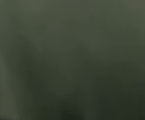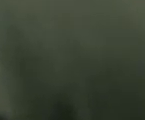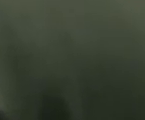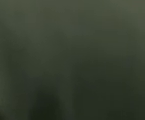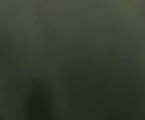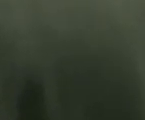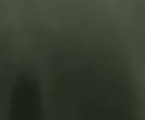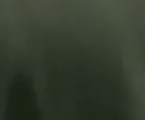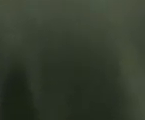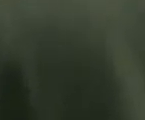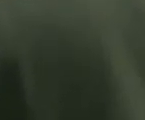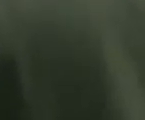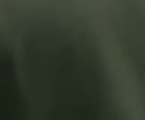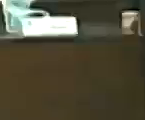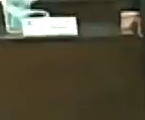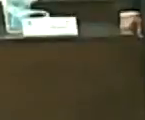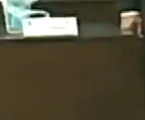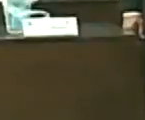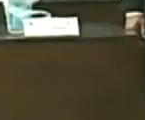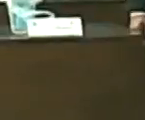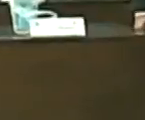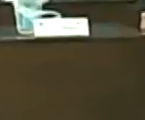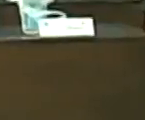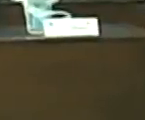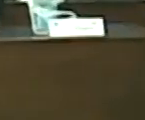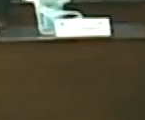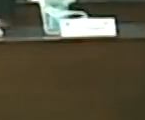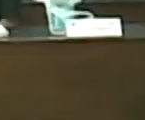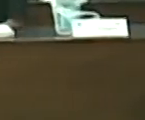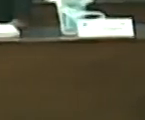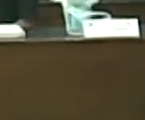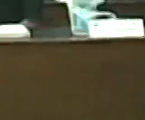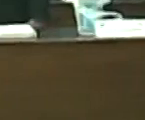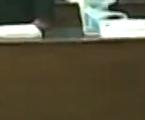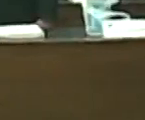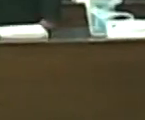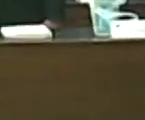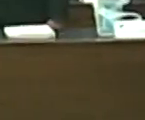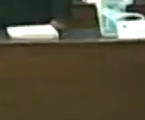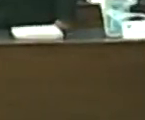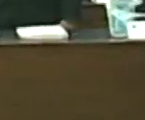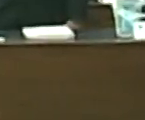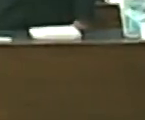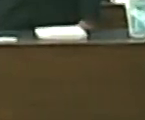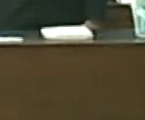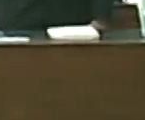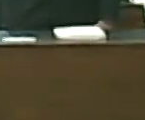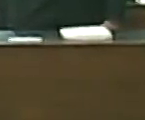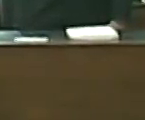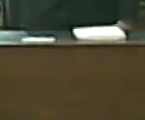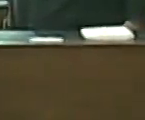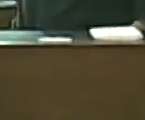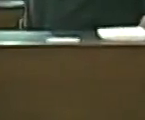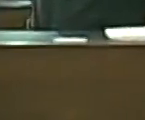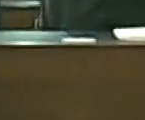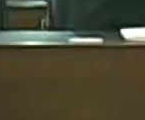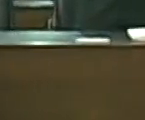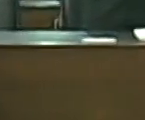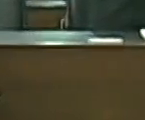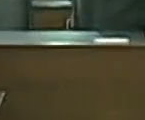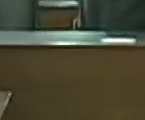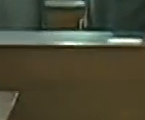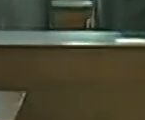yugo lanzó. La ley respetando, la virtud y honor. Gloria al